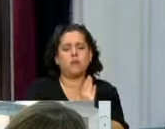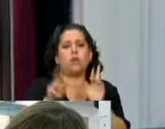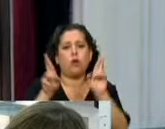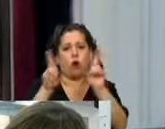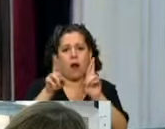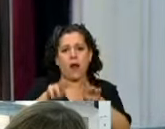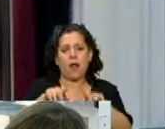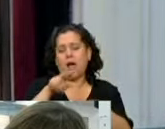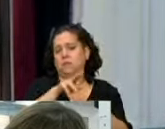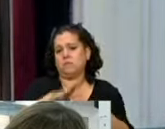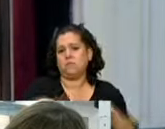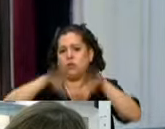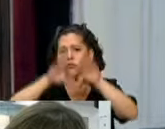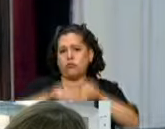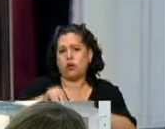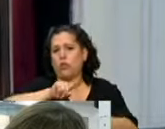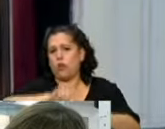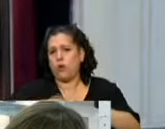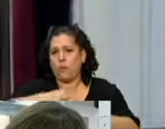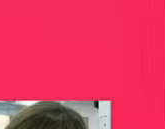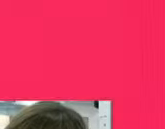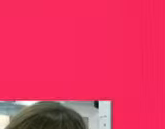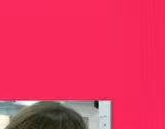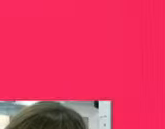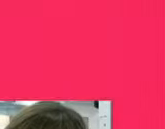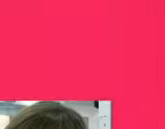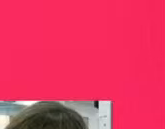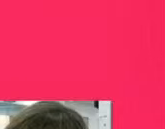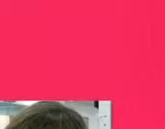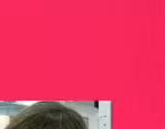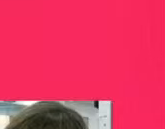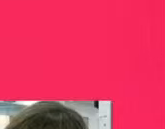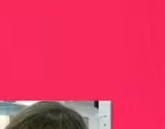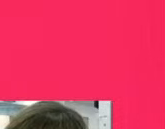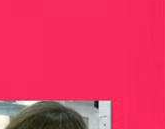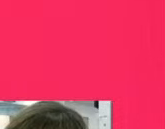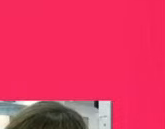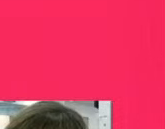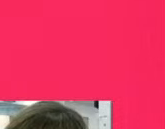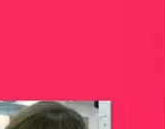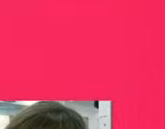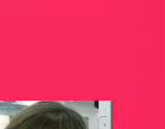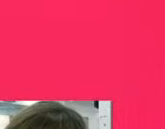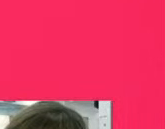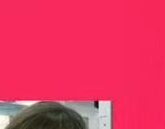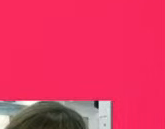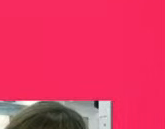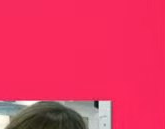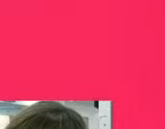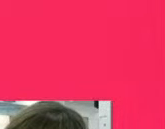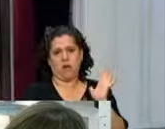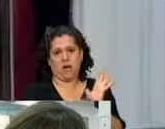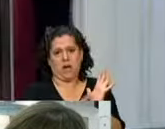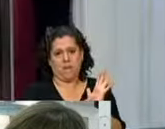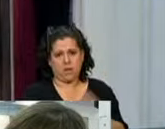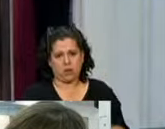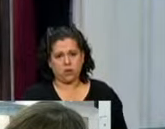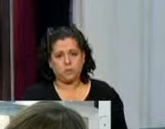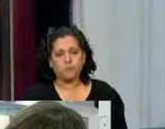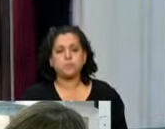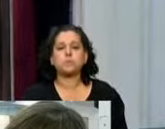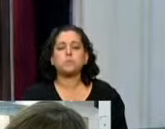siempre en pantalla porque es muy elocuente lo que ella está sintiendo cuando hablamos de todo esto no de que se va a discutir algo o